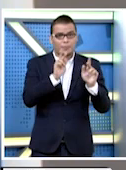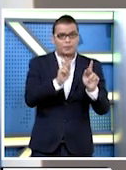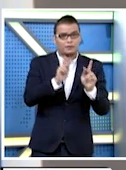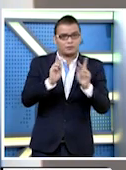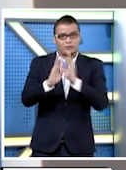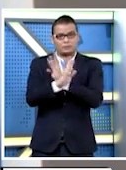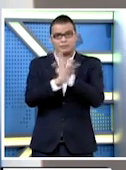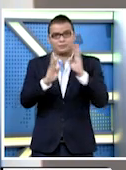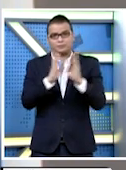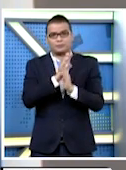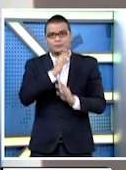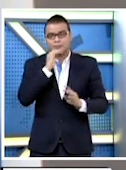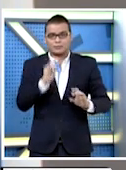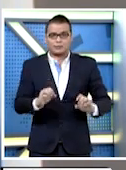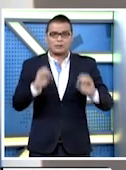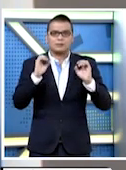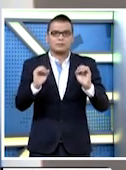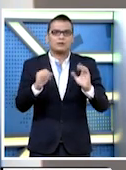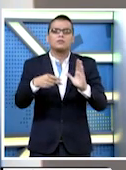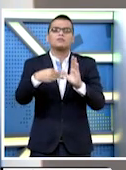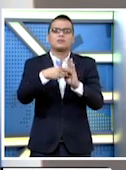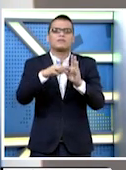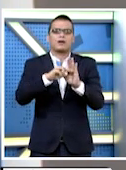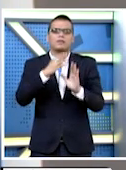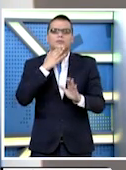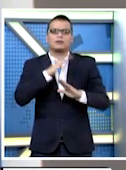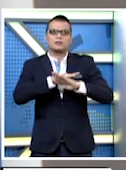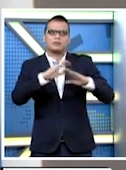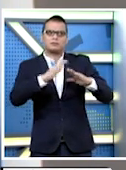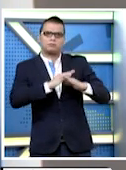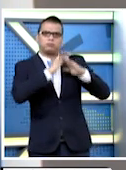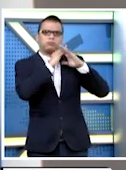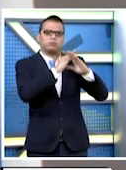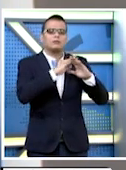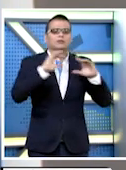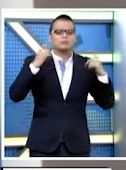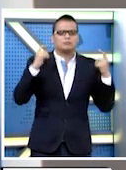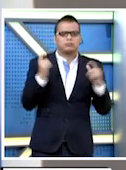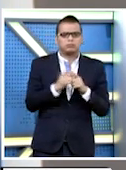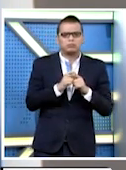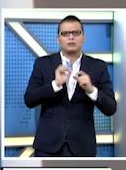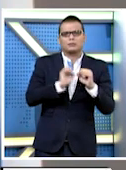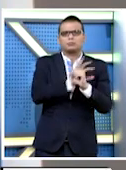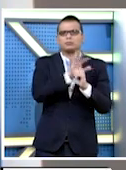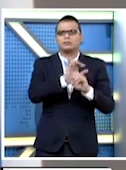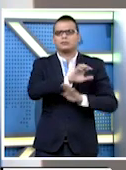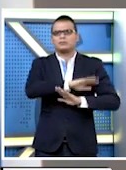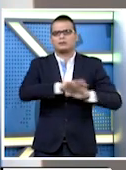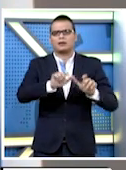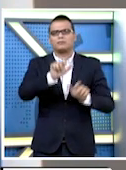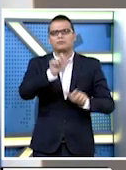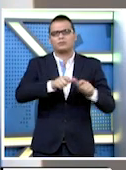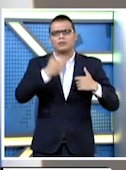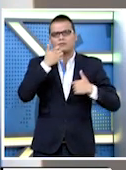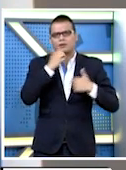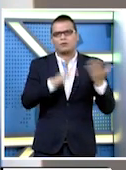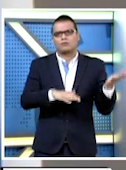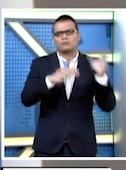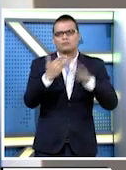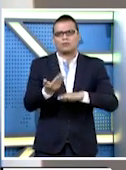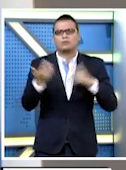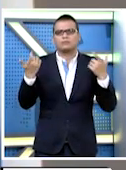la comunidad, vamos a ser mucho más exitosos en reducir la velocidad de contagio y por tanto el número total de contagiados y